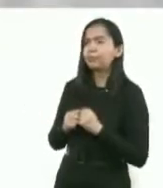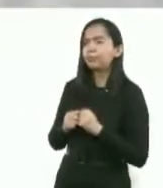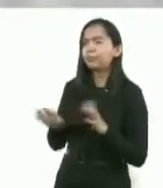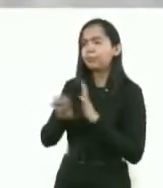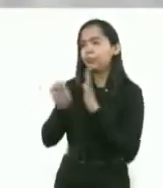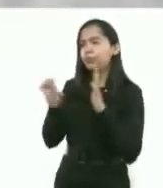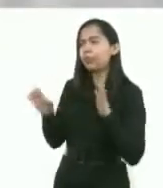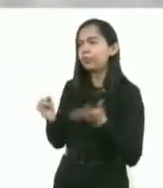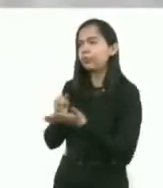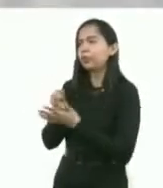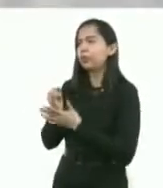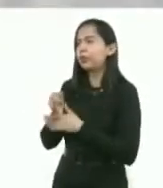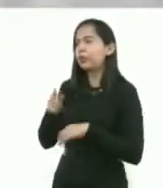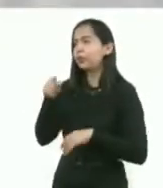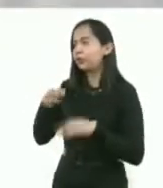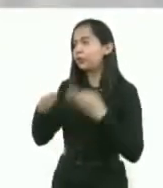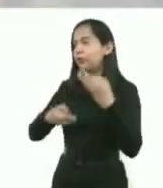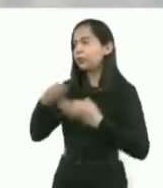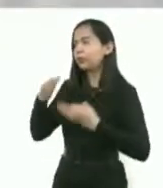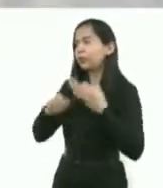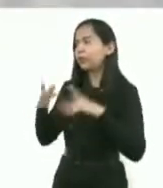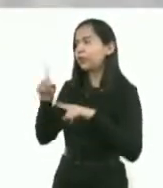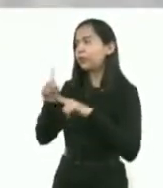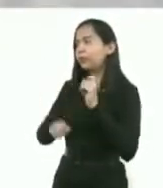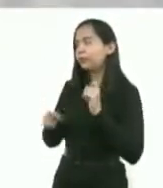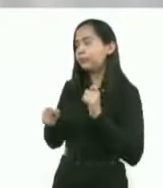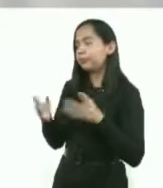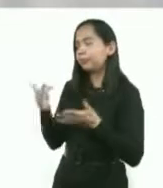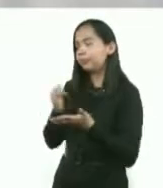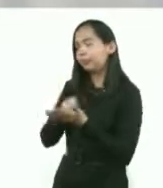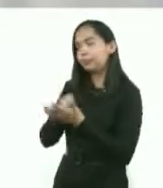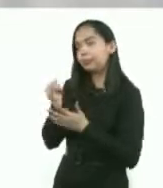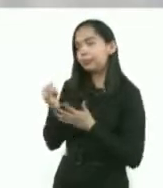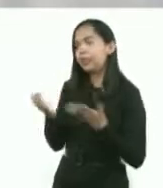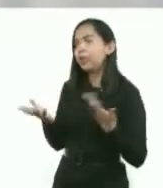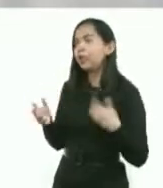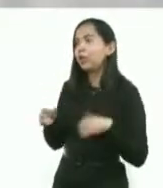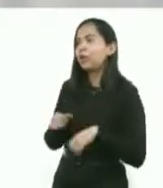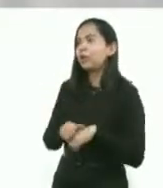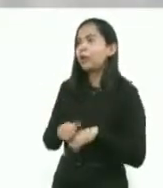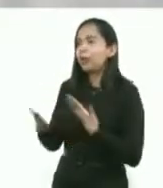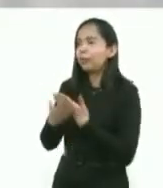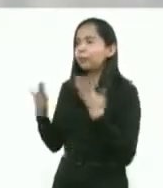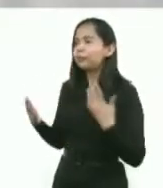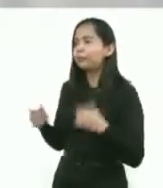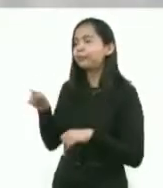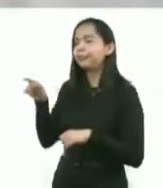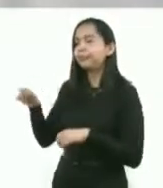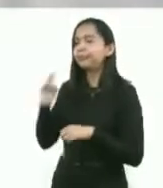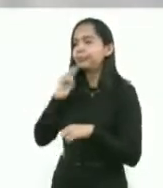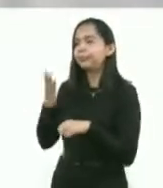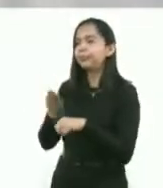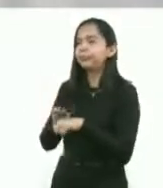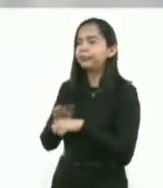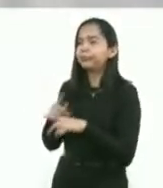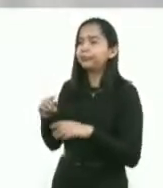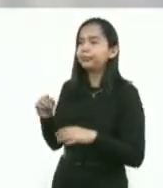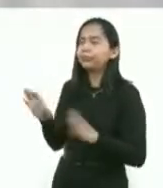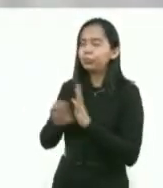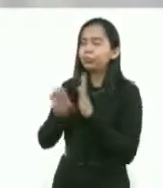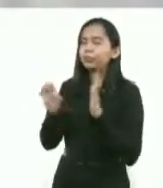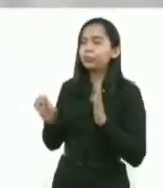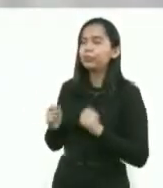con esta decisión que estableció el juez y no hay otro tema, entra el encargado del despacho, que normalmente sería,